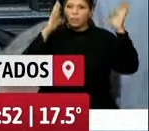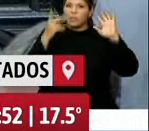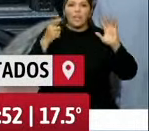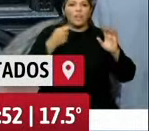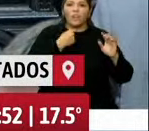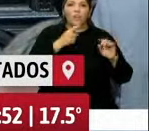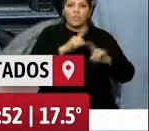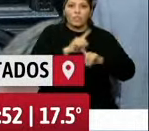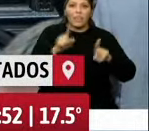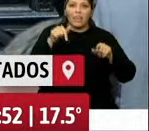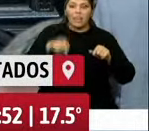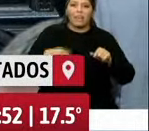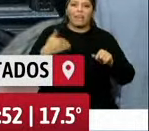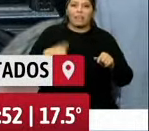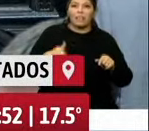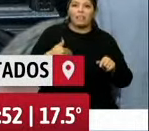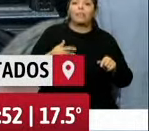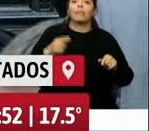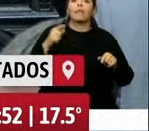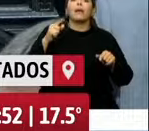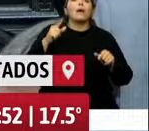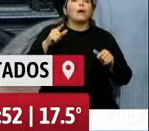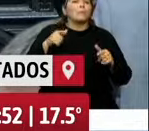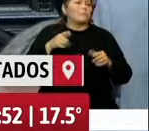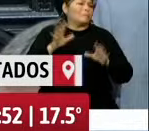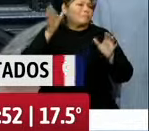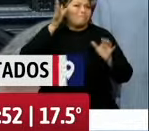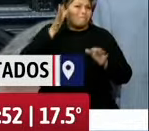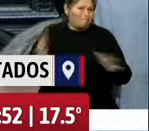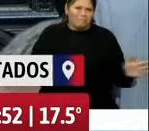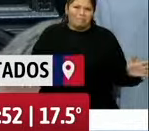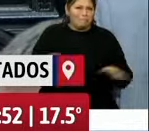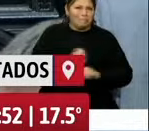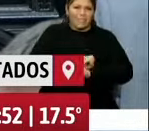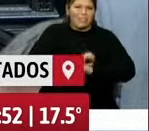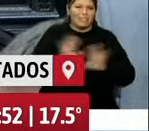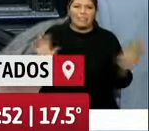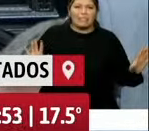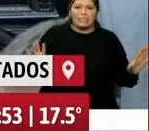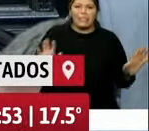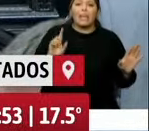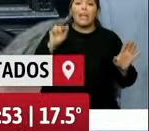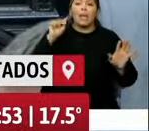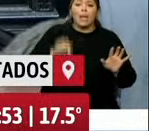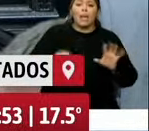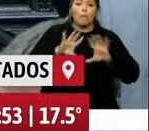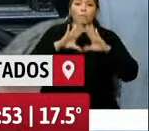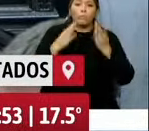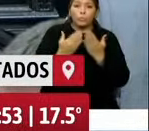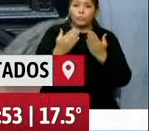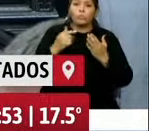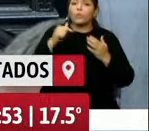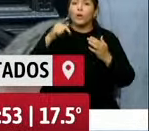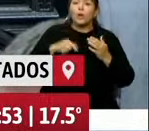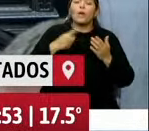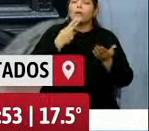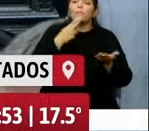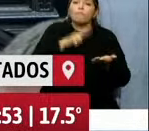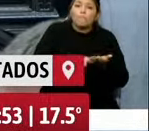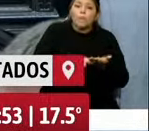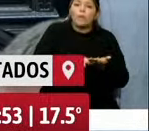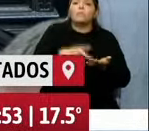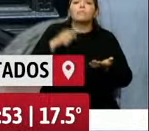queriendo insuflar de de expectativa de confianza a aquel que lo votó y que dice Bueno estoy mal